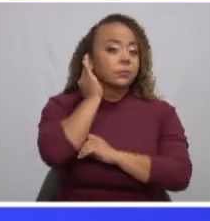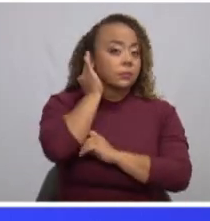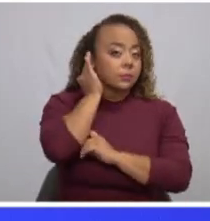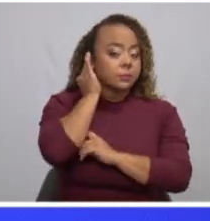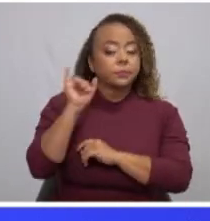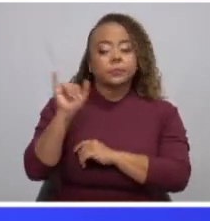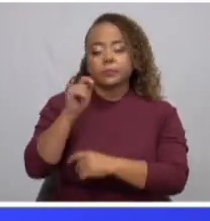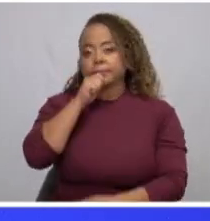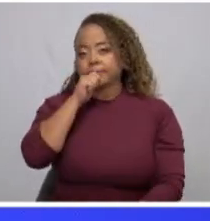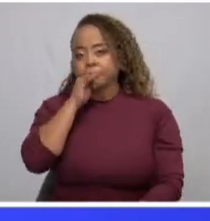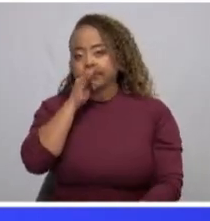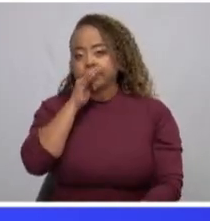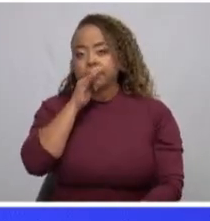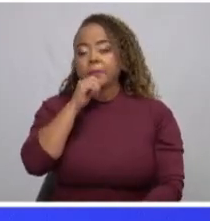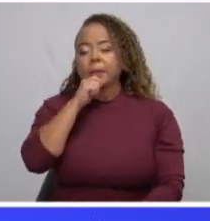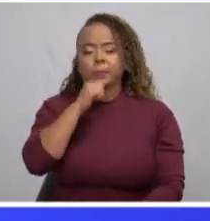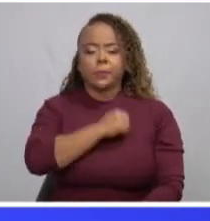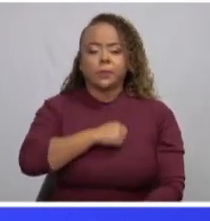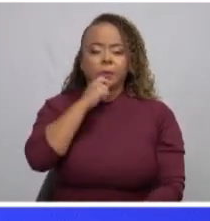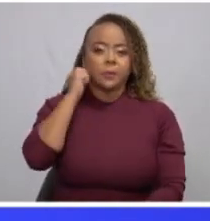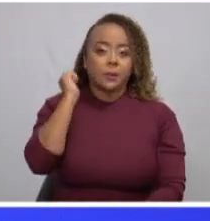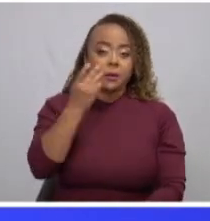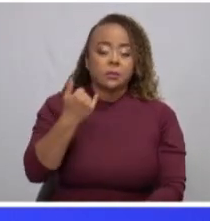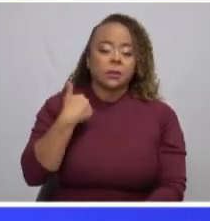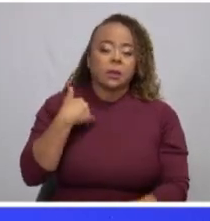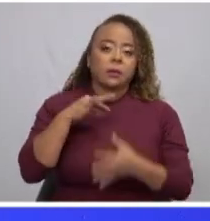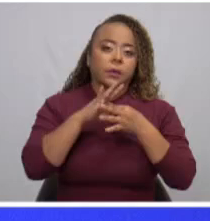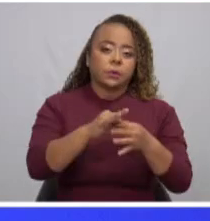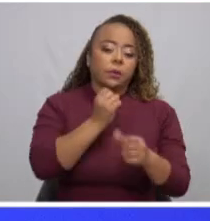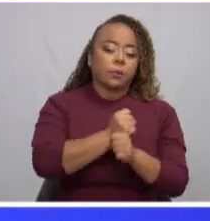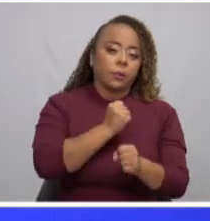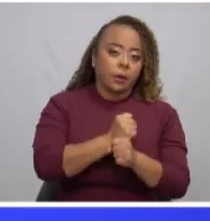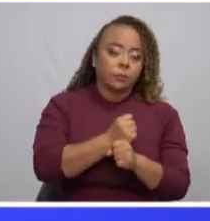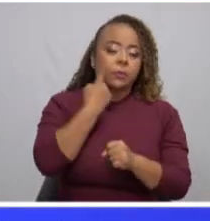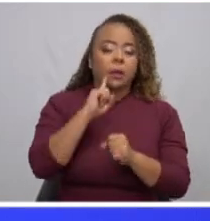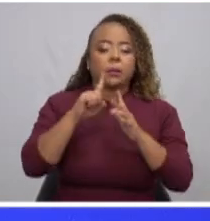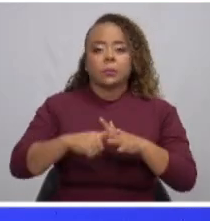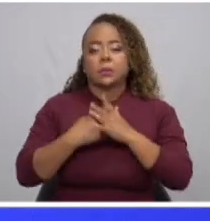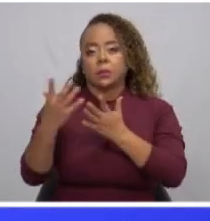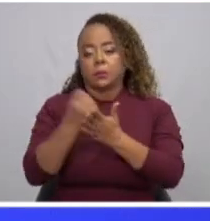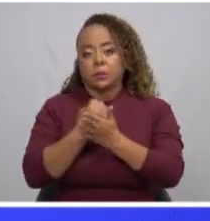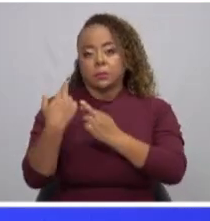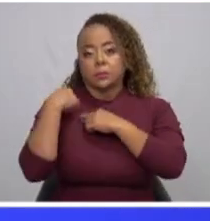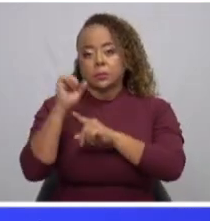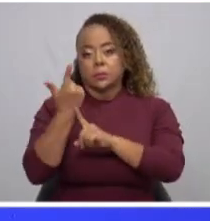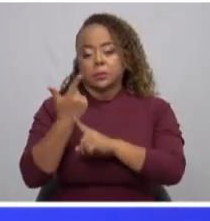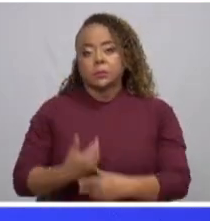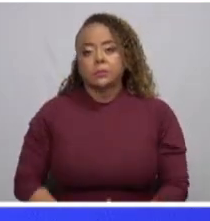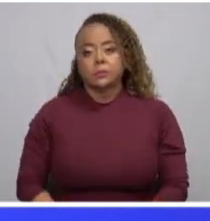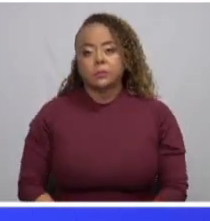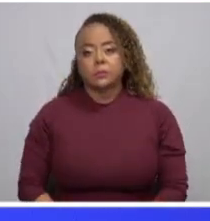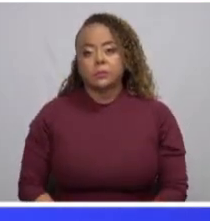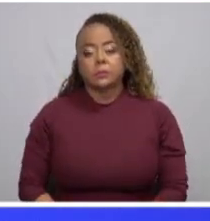como arbitraje de si caben o no en una relación obrero patronal para comenzar a cobrar cargas sociales a lo que